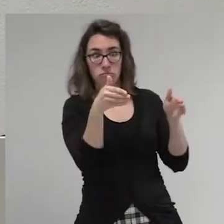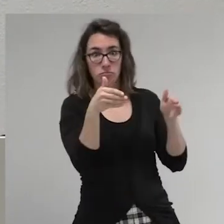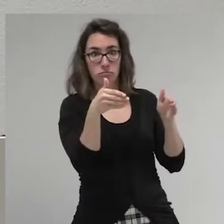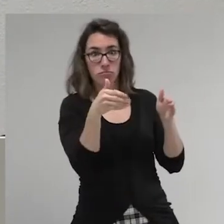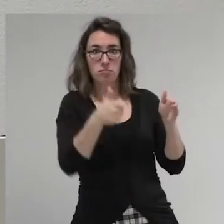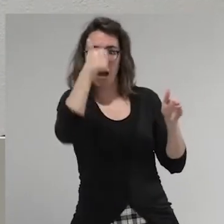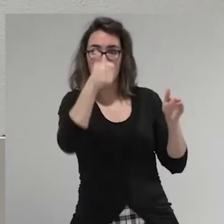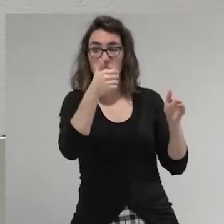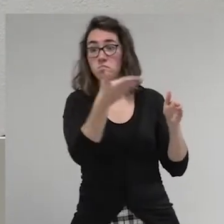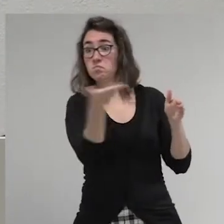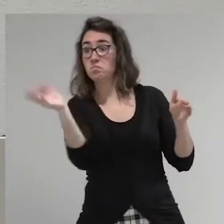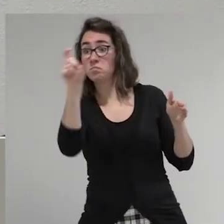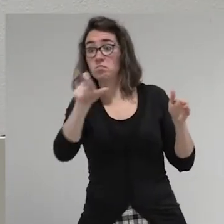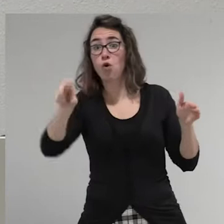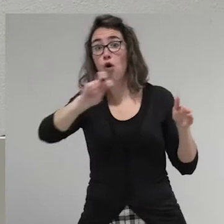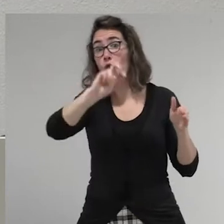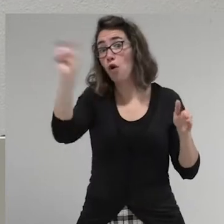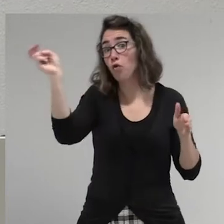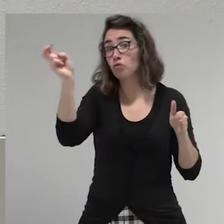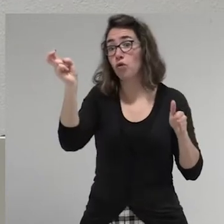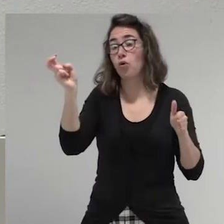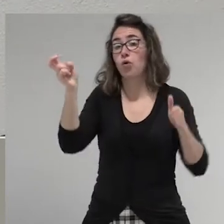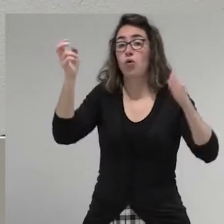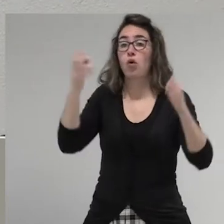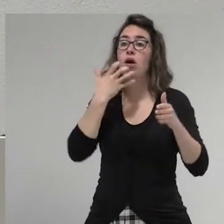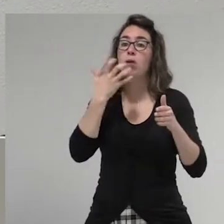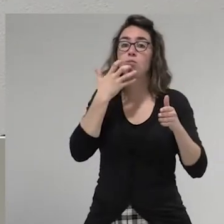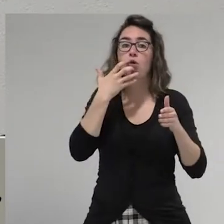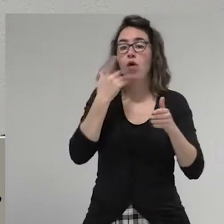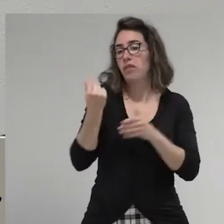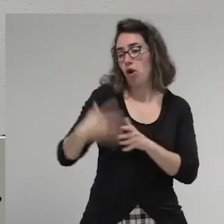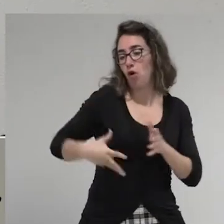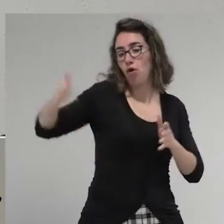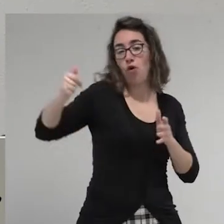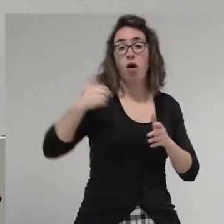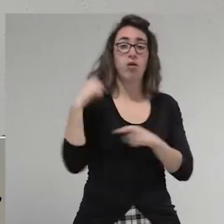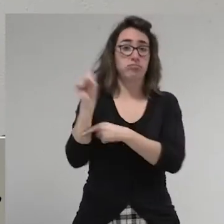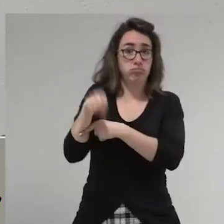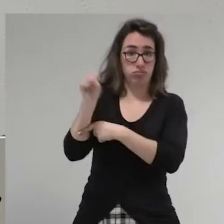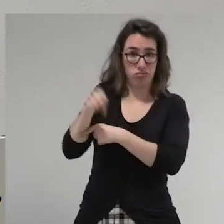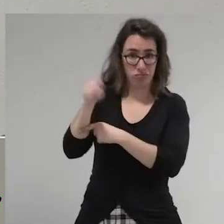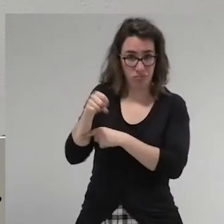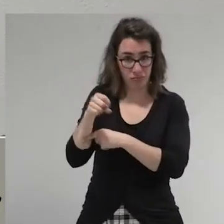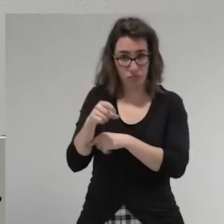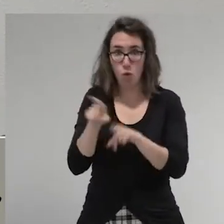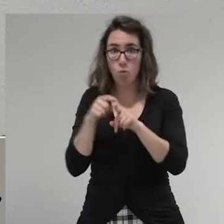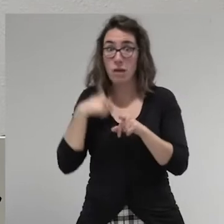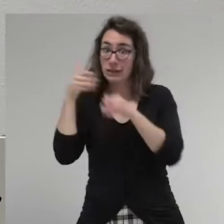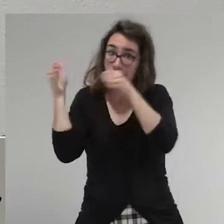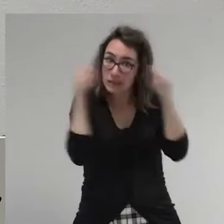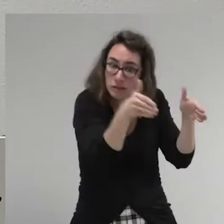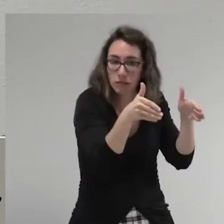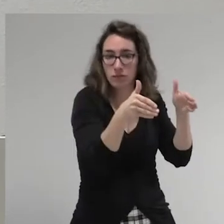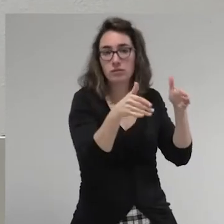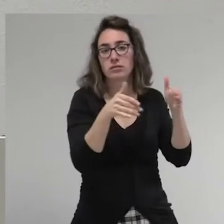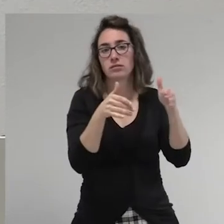si un niño va a convertirse en un delincuente común y robar carteras. digamos que la intensidad sobre la